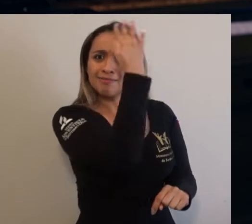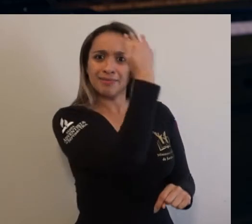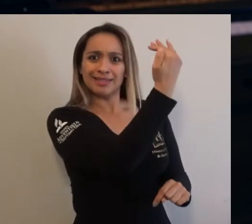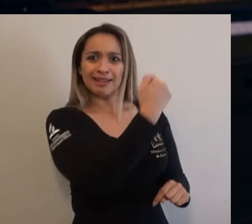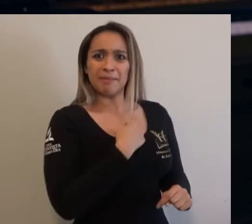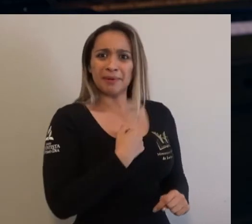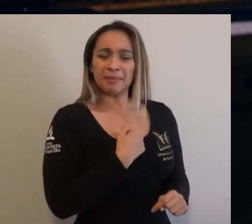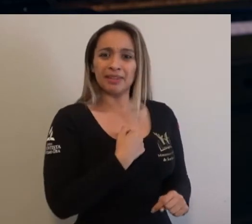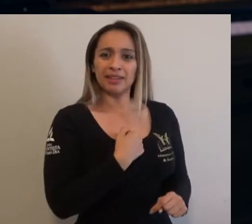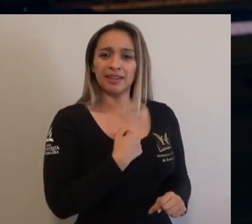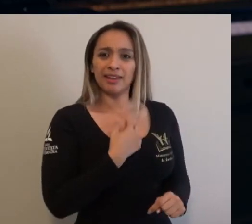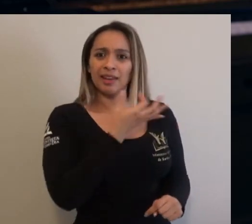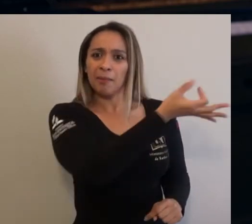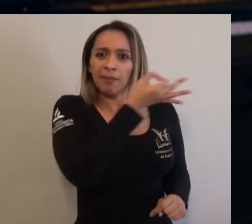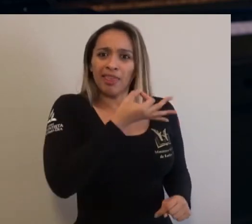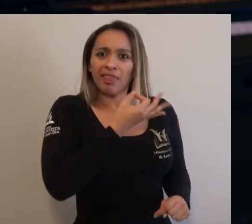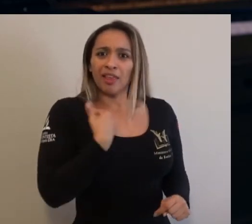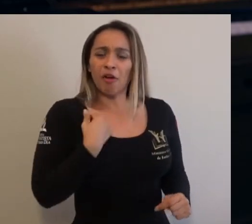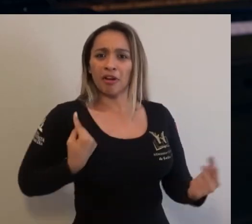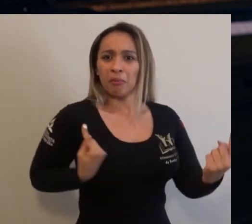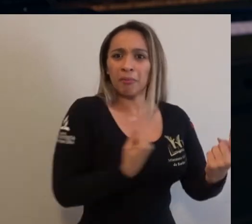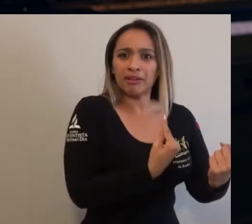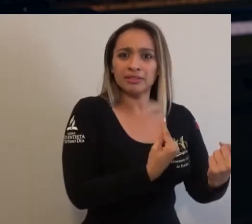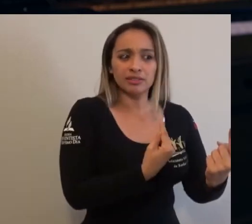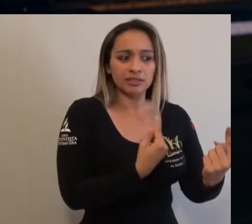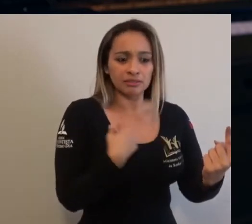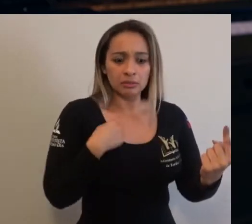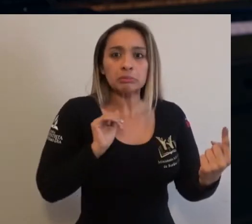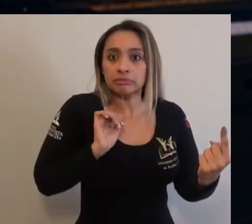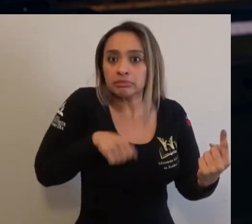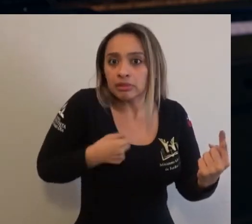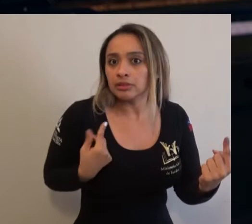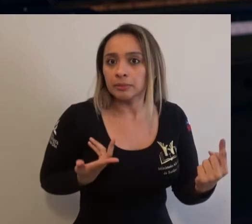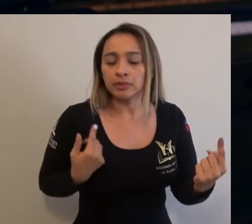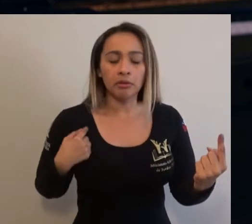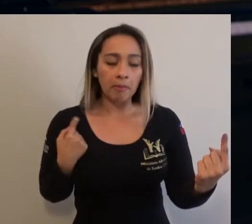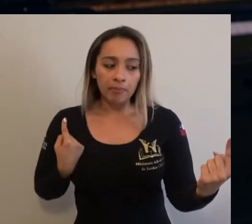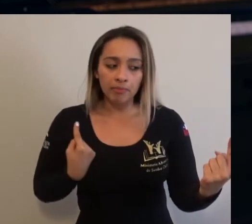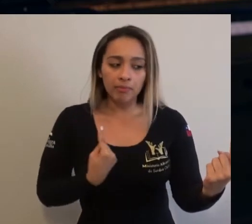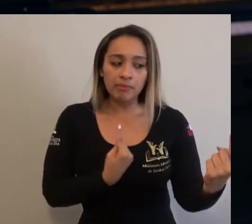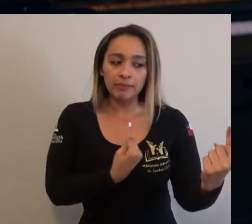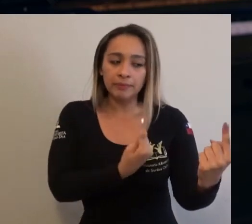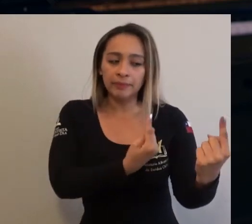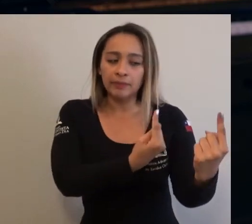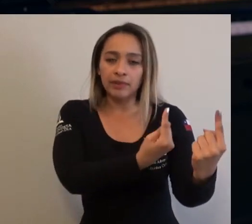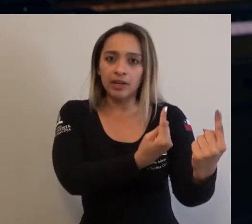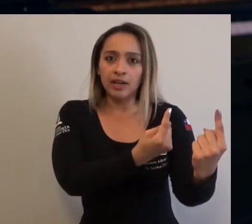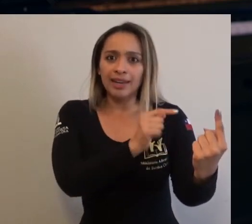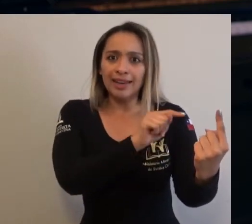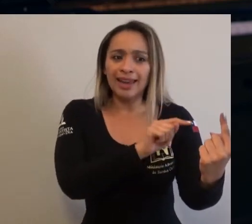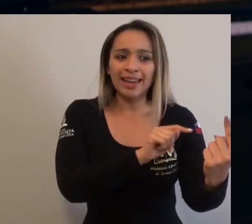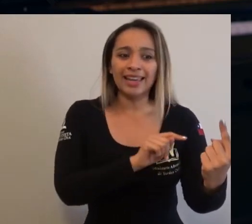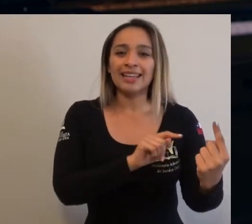Él me llama y me dice, acércate. Yo me acerqué. No sabía por qué me estaba llamando y en